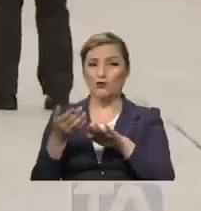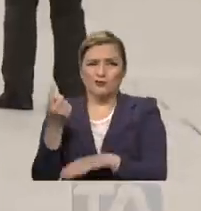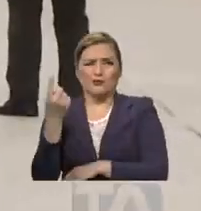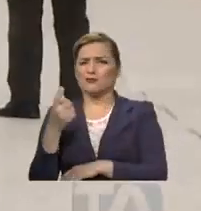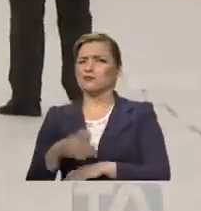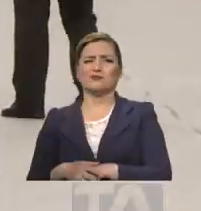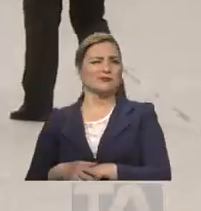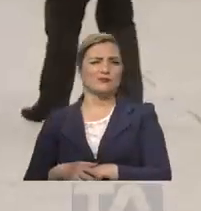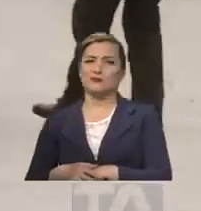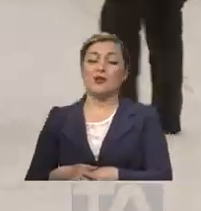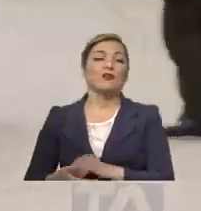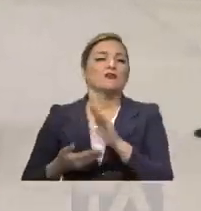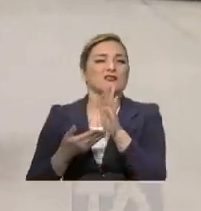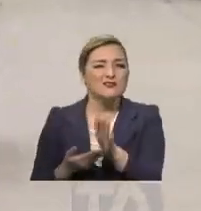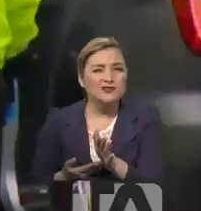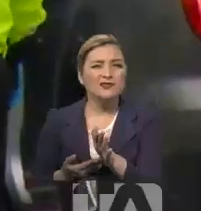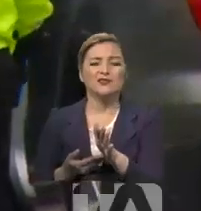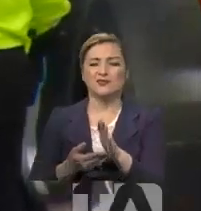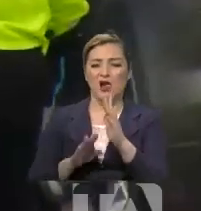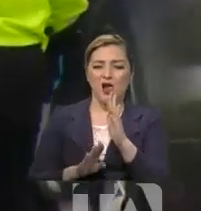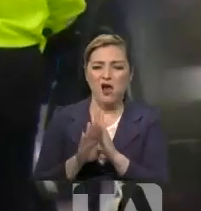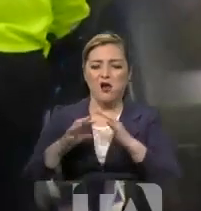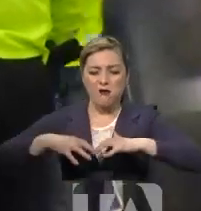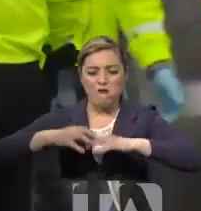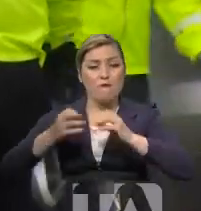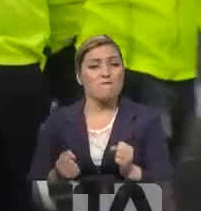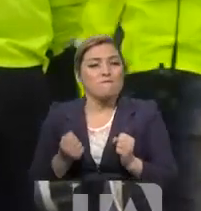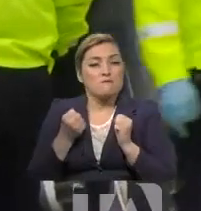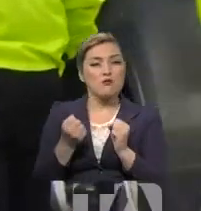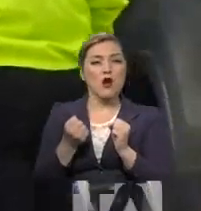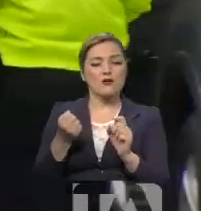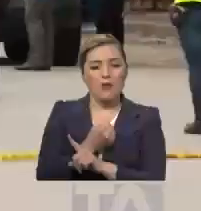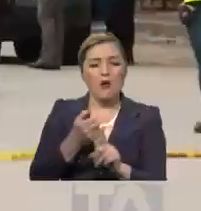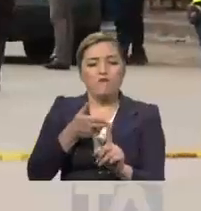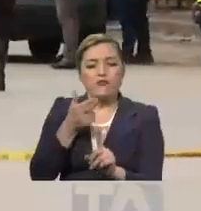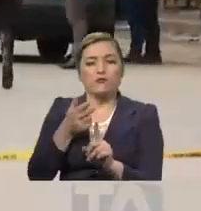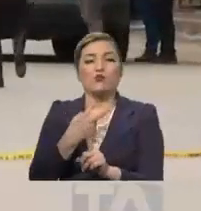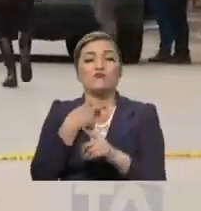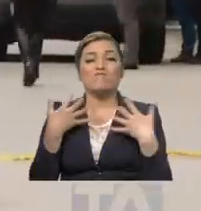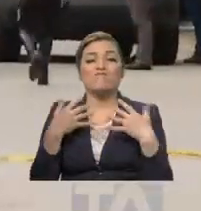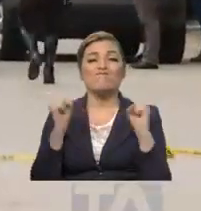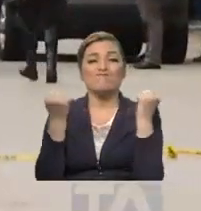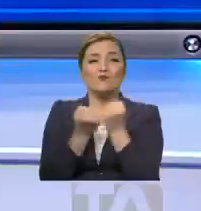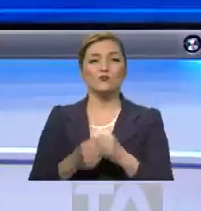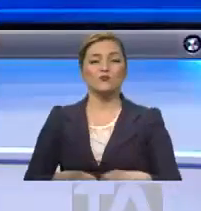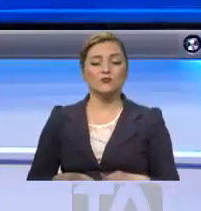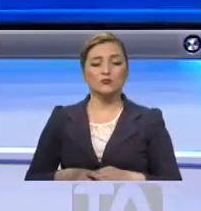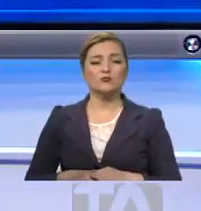aislado. Es una muestra más del evidente auge de criminalidad que mantiene en zozobra la sociedad. Luisa María Heredia, 24